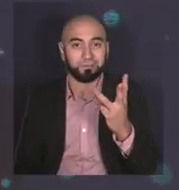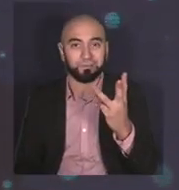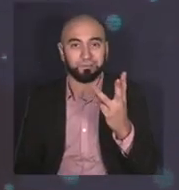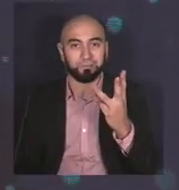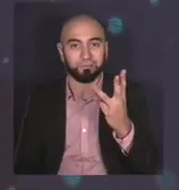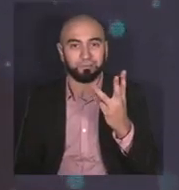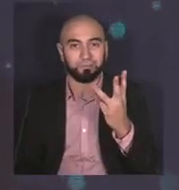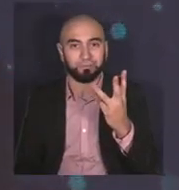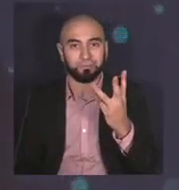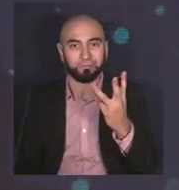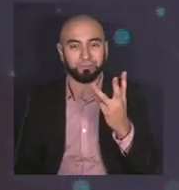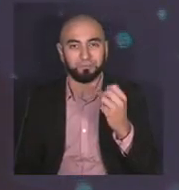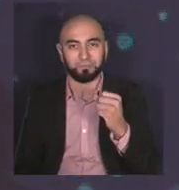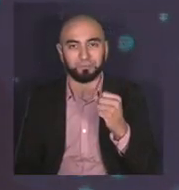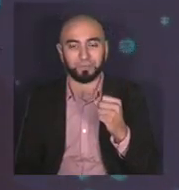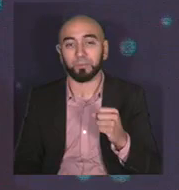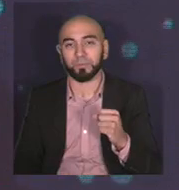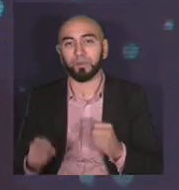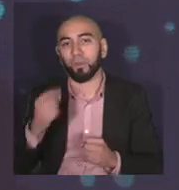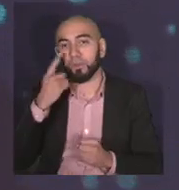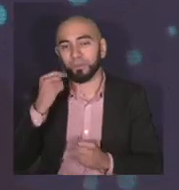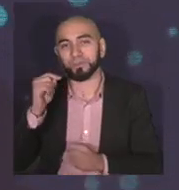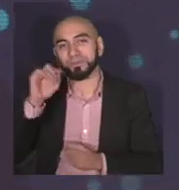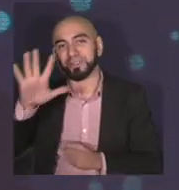Hombres extrovertidos,